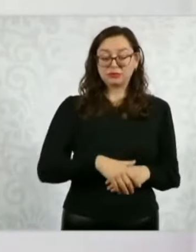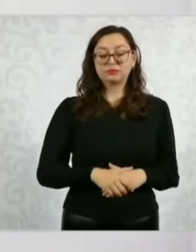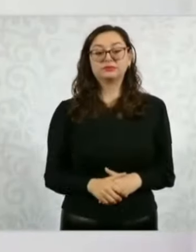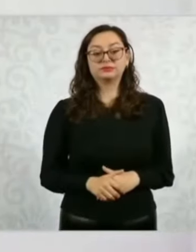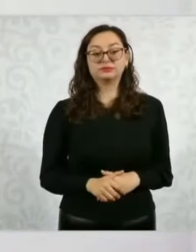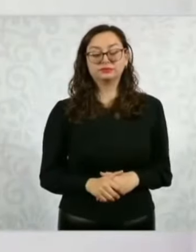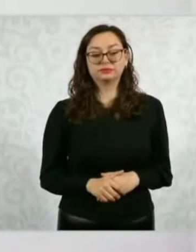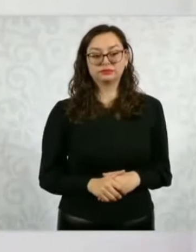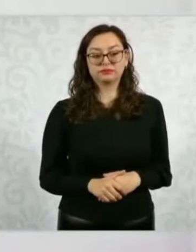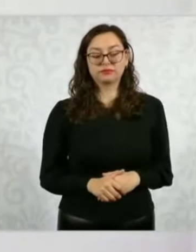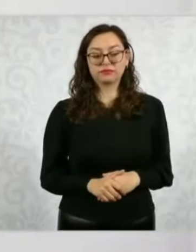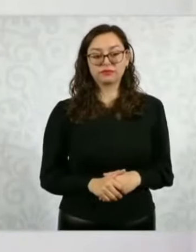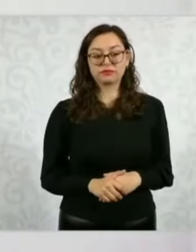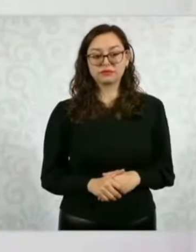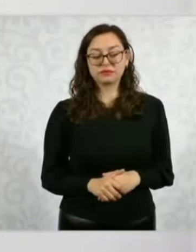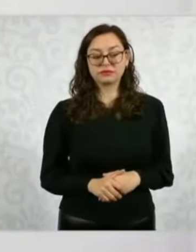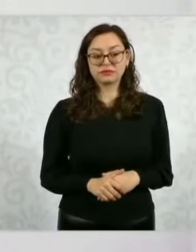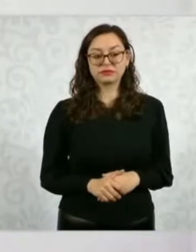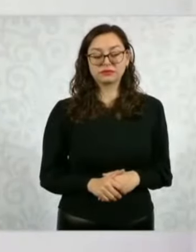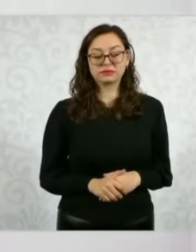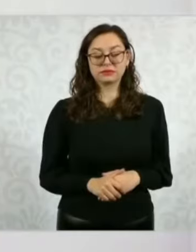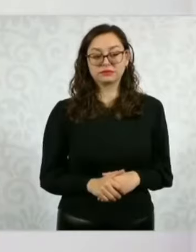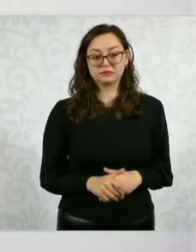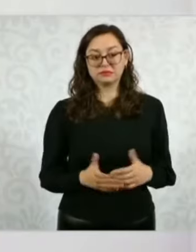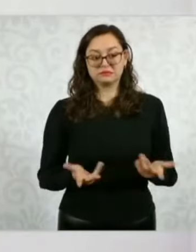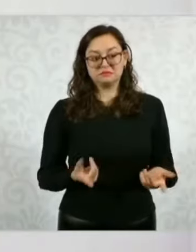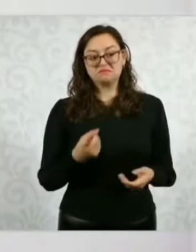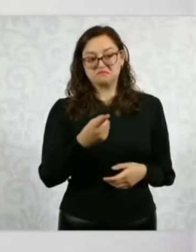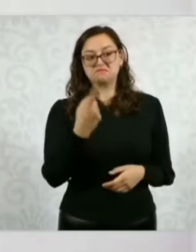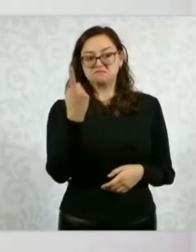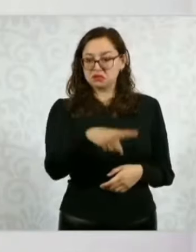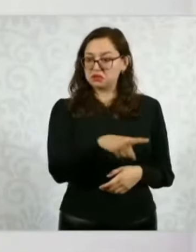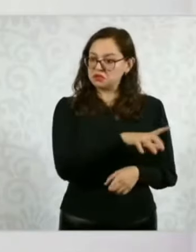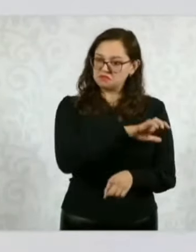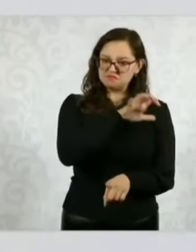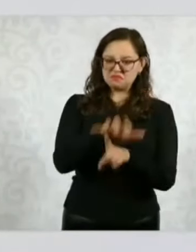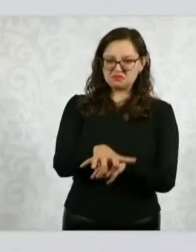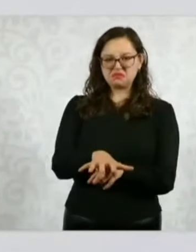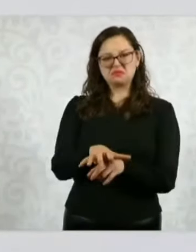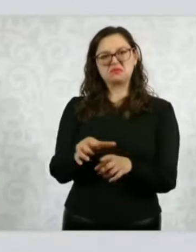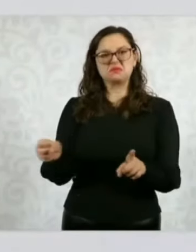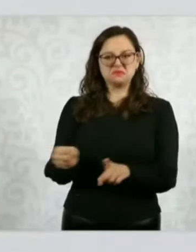Que no fuera la represión y la masacre.